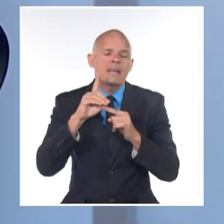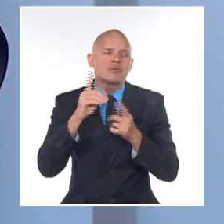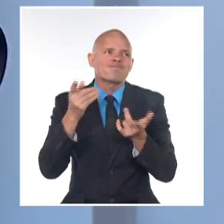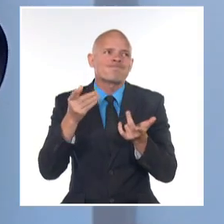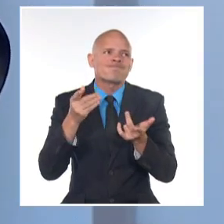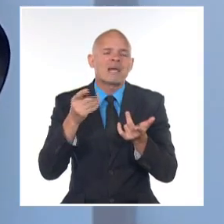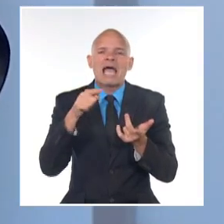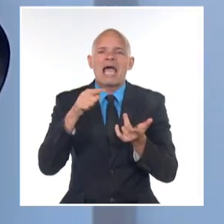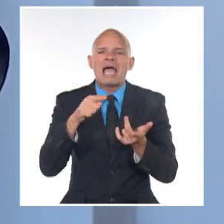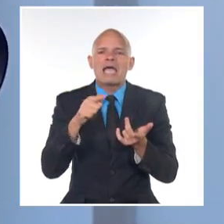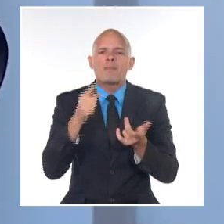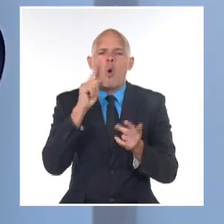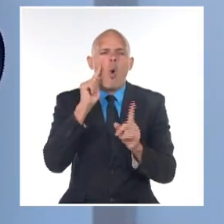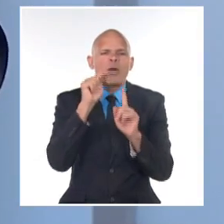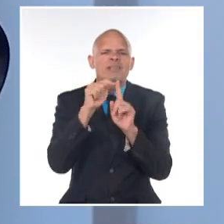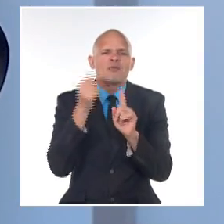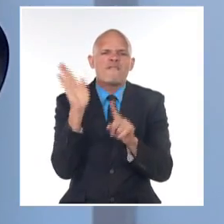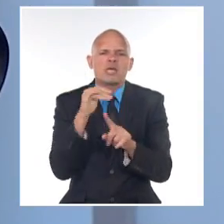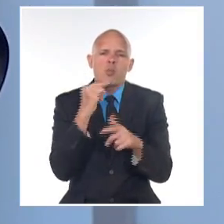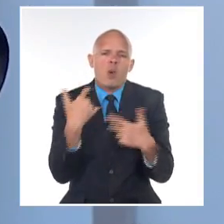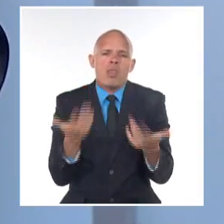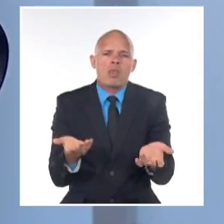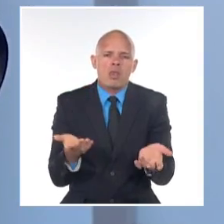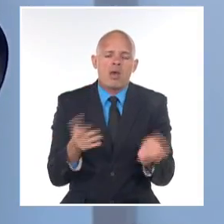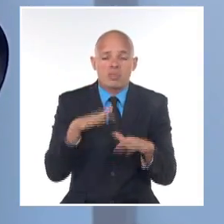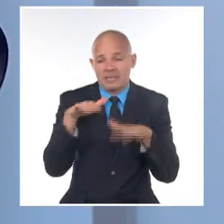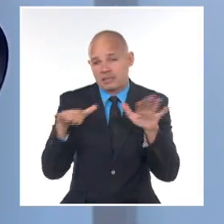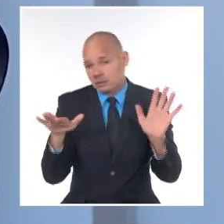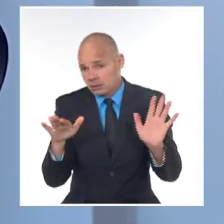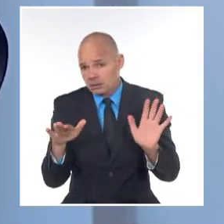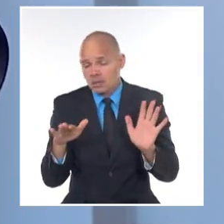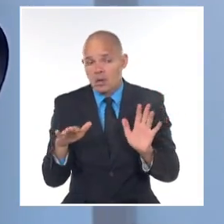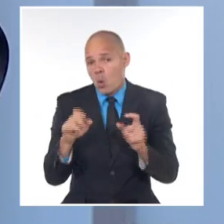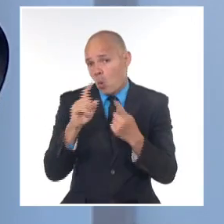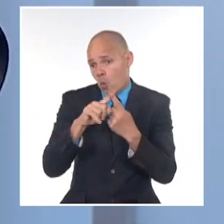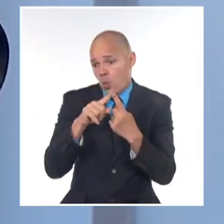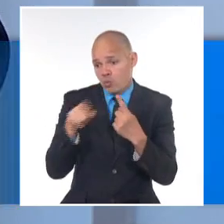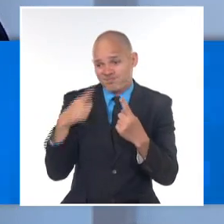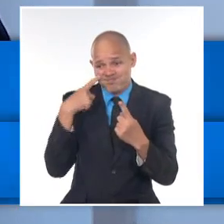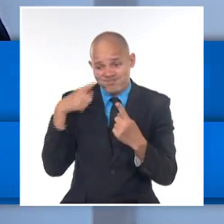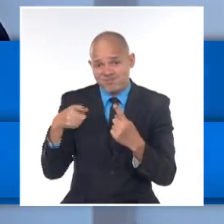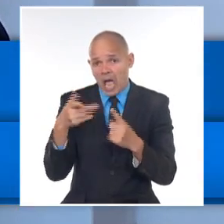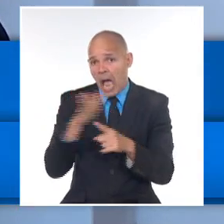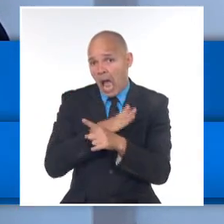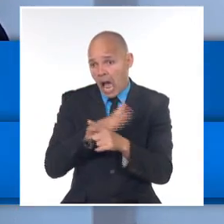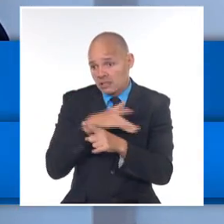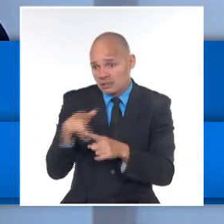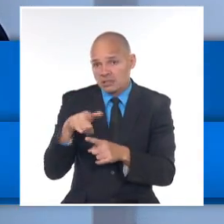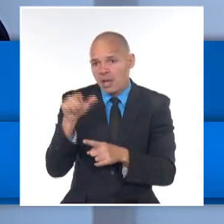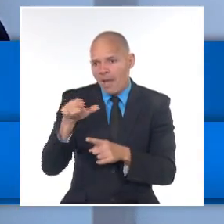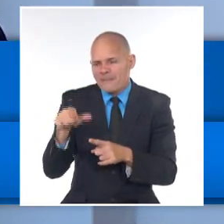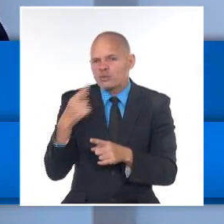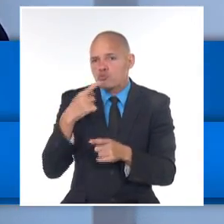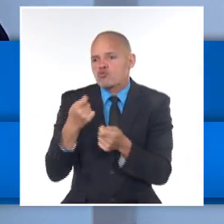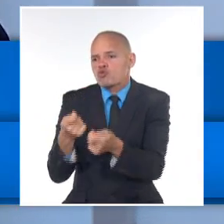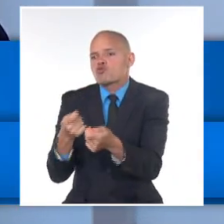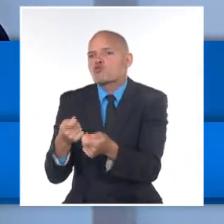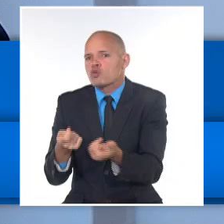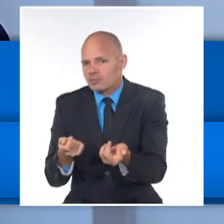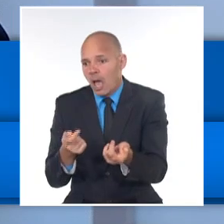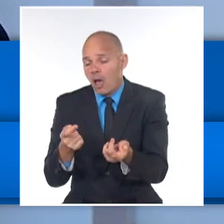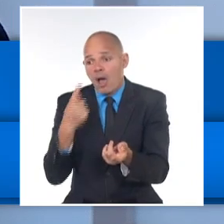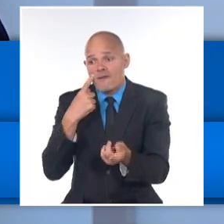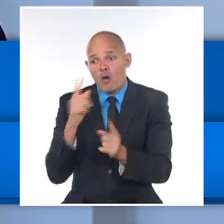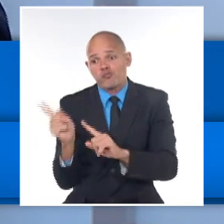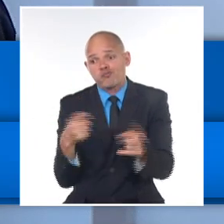están llamando a alterar el orden, es decir, un desorden público, están llamando a agredir al policía, y hay otros en los que están llamando ya, y tiene que ver con